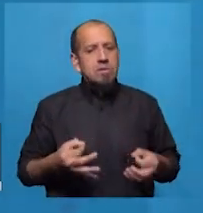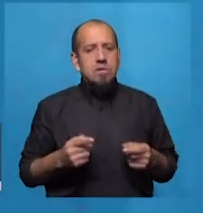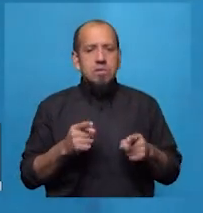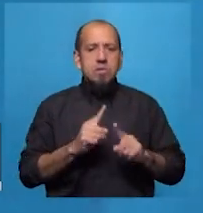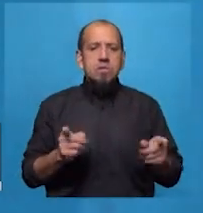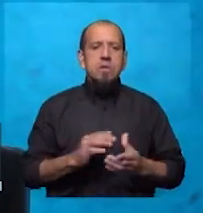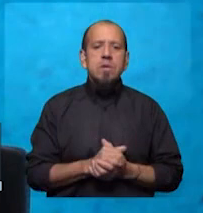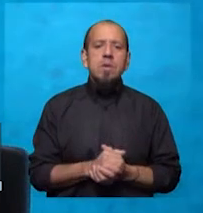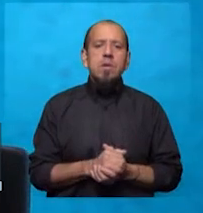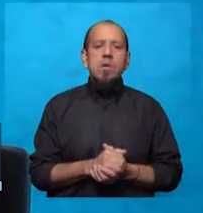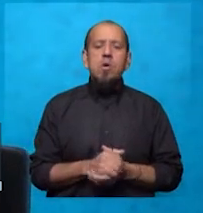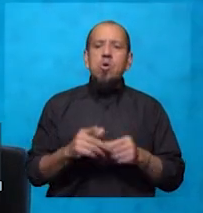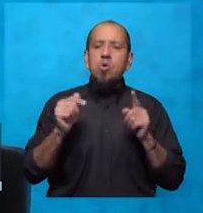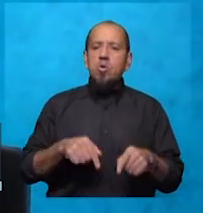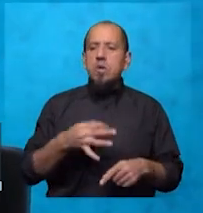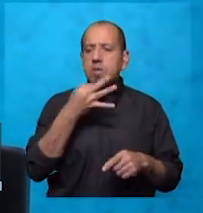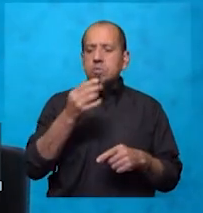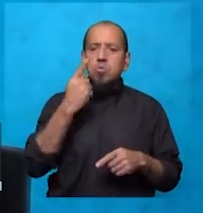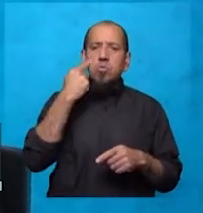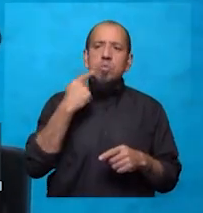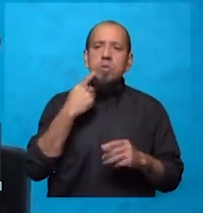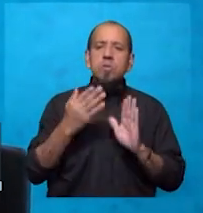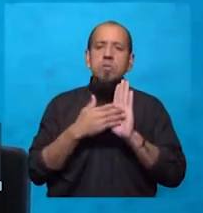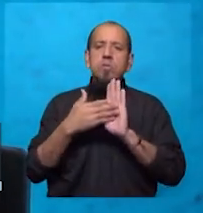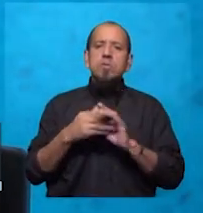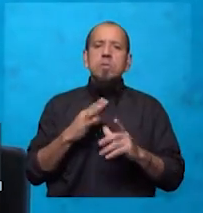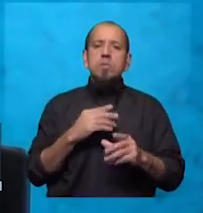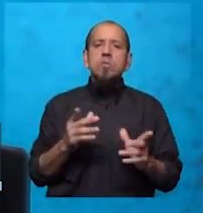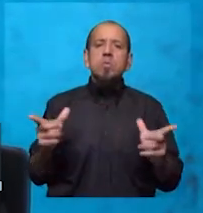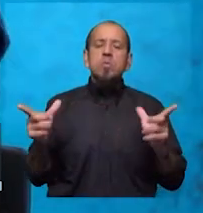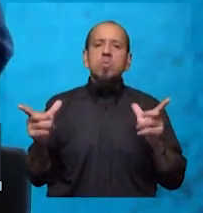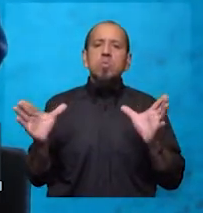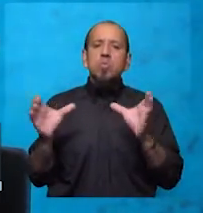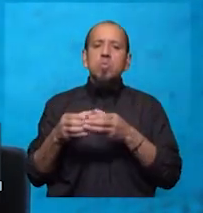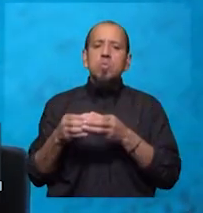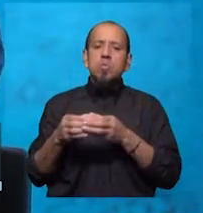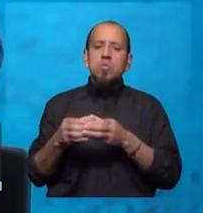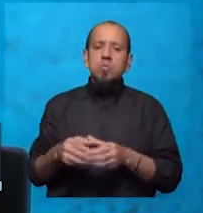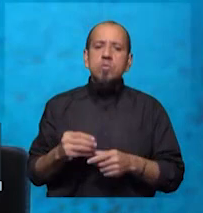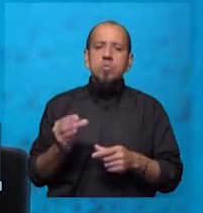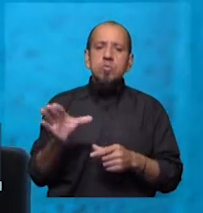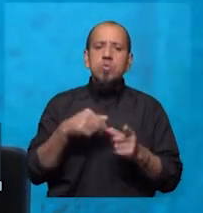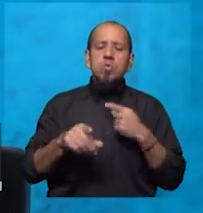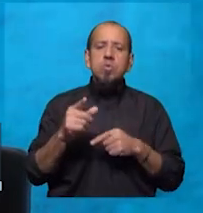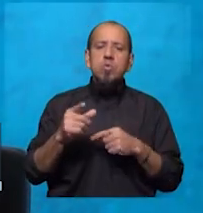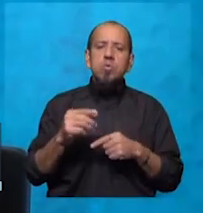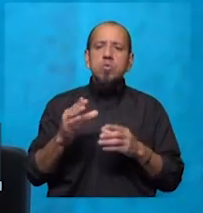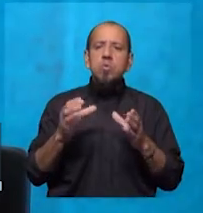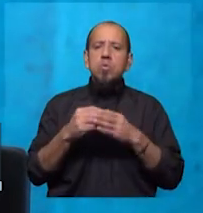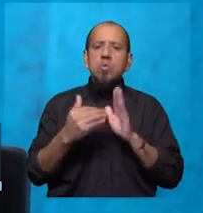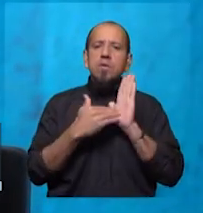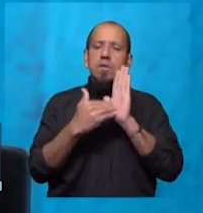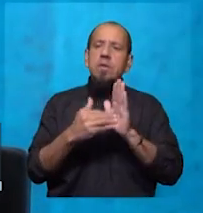hoy hablamos de las cifras no está funcionando un grupo que encabeza sanjurjo con referentes de todos los partidos políticos en materia de seguridad